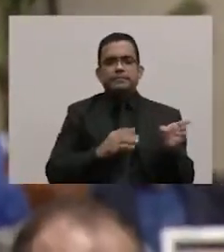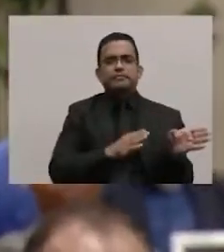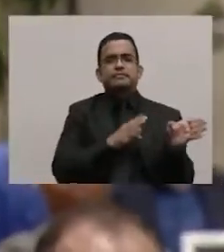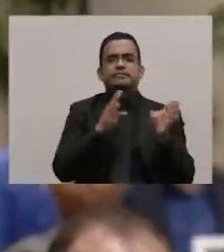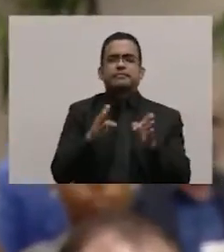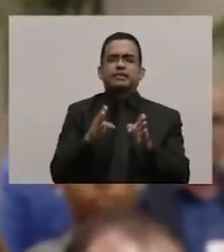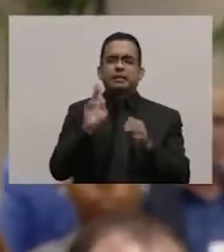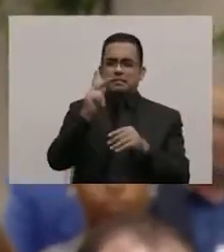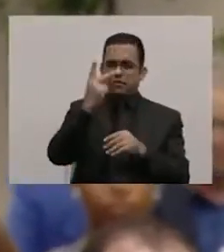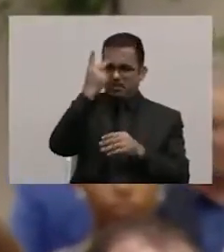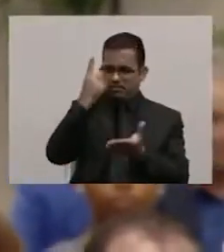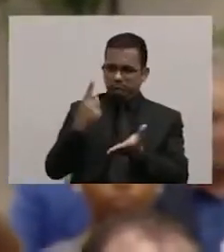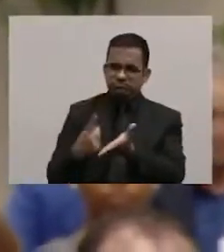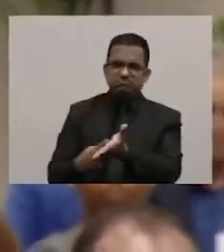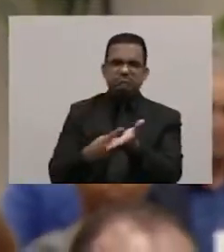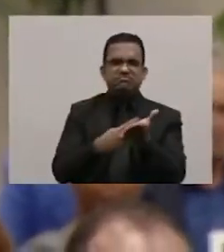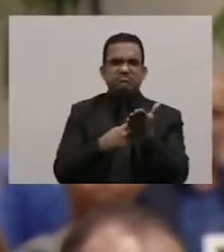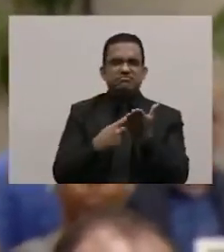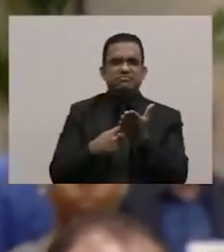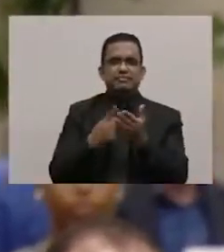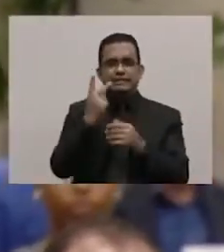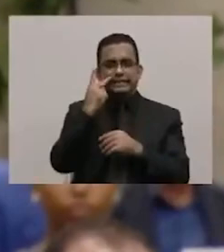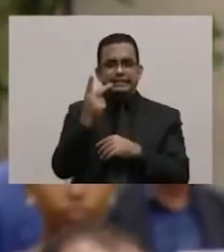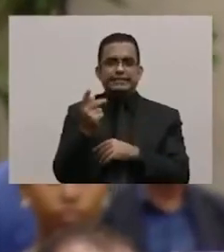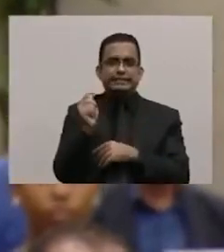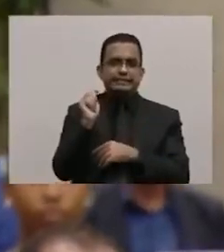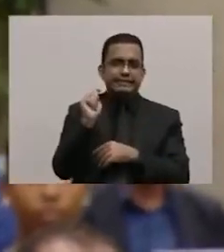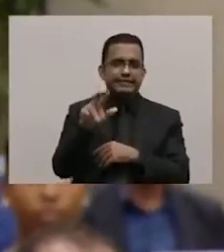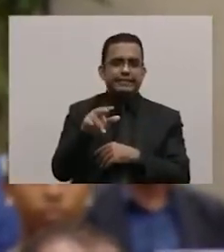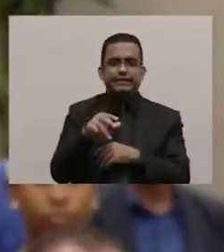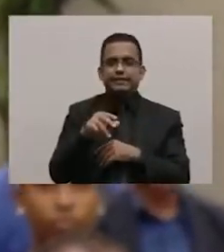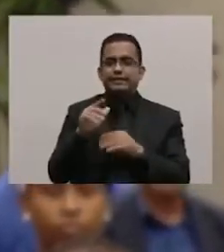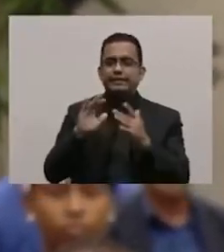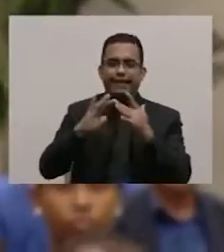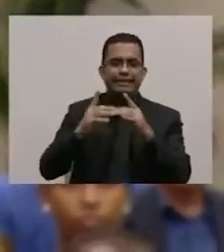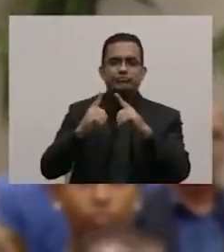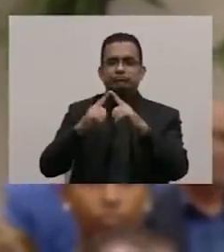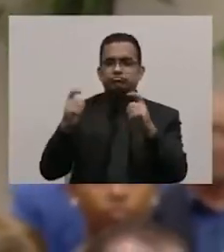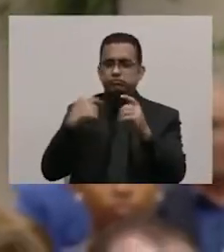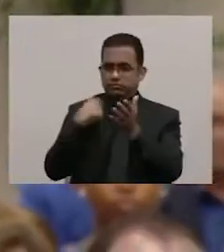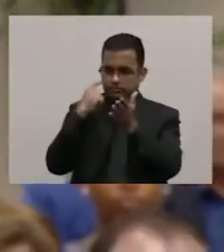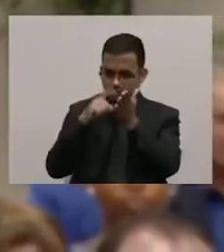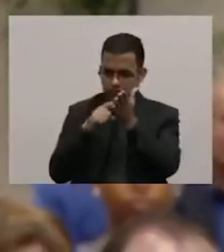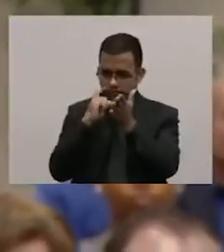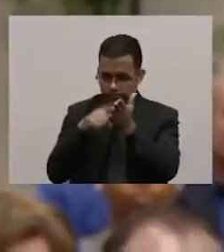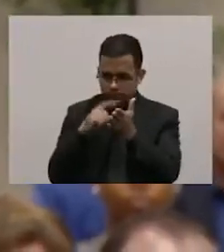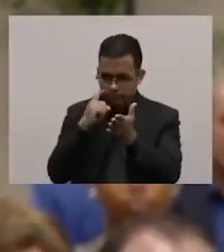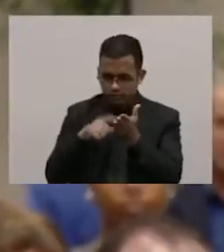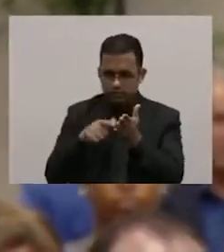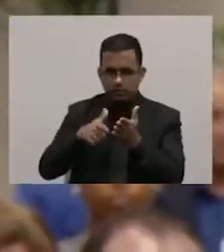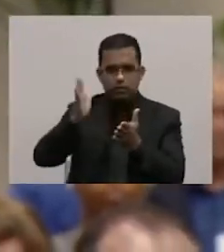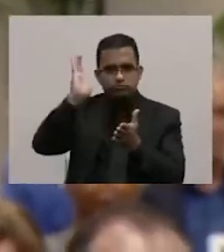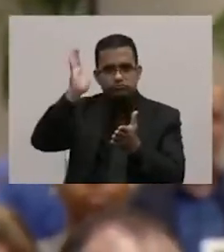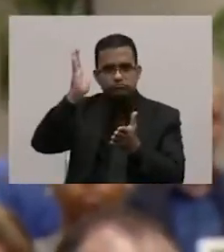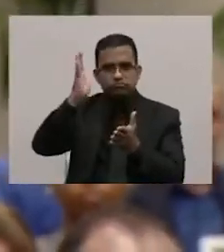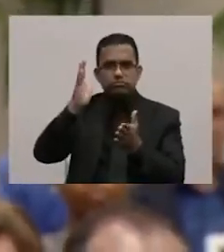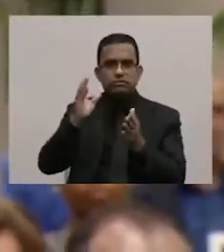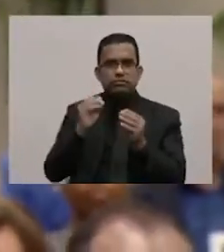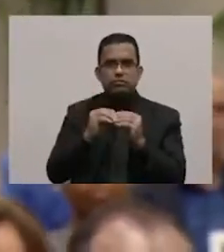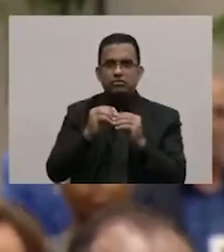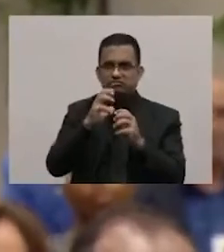debate político. Vemos en las redes sociales comúnmente cómo las afirmaciones y los discursos son más